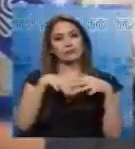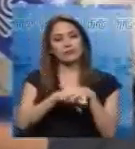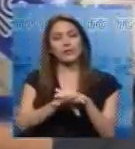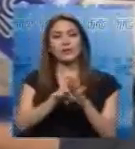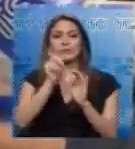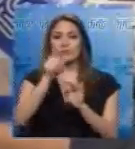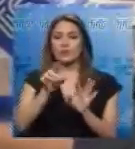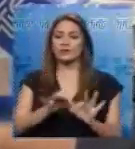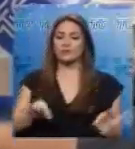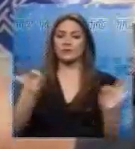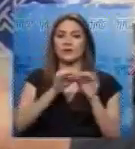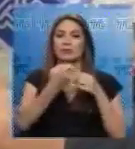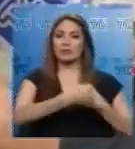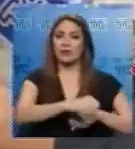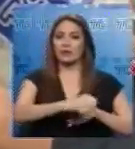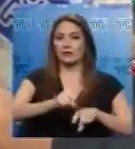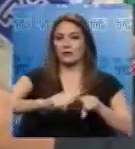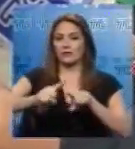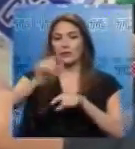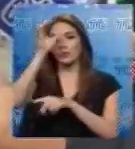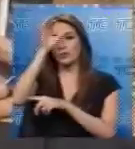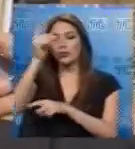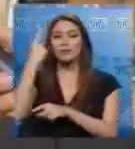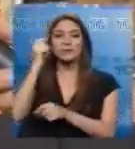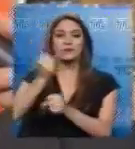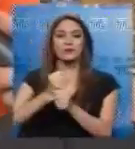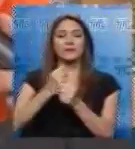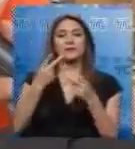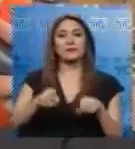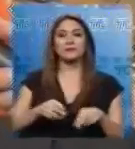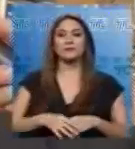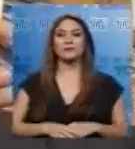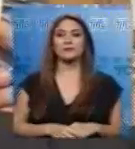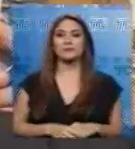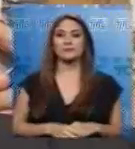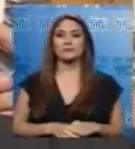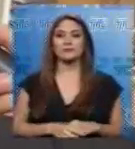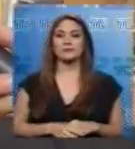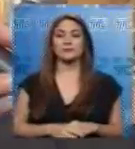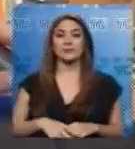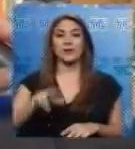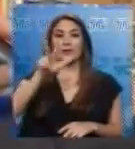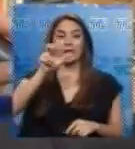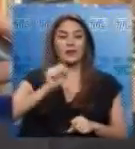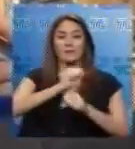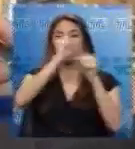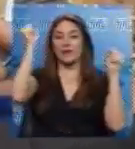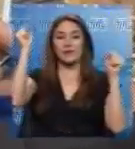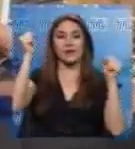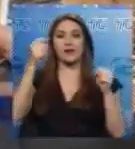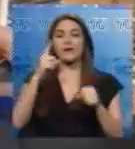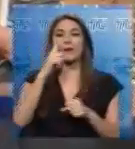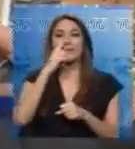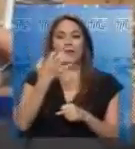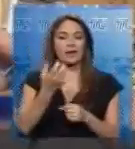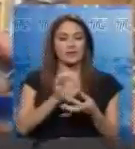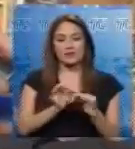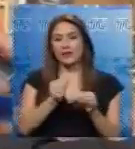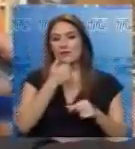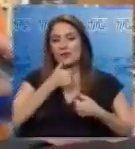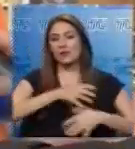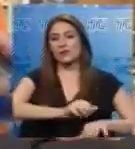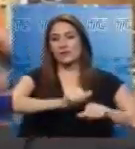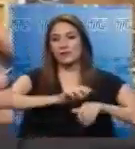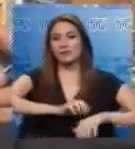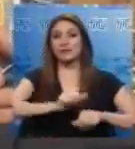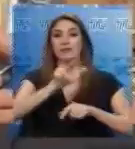de libertad en diferentes talleres culturales y laborales. Nos levantamos a las 3 de la mañana para hacer la guagua, como de